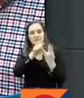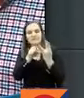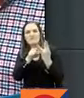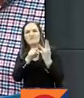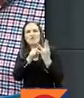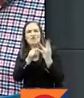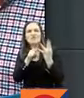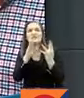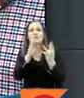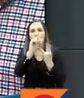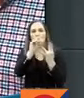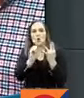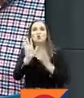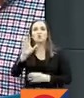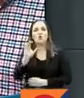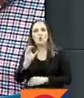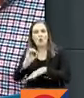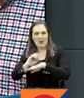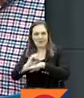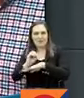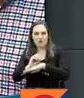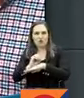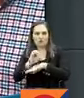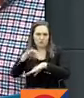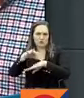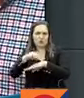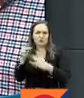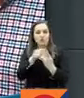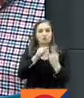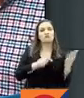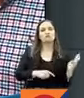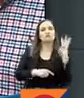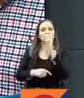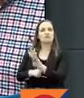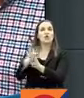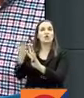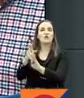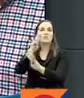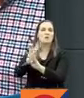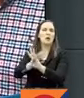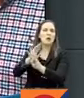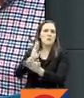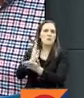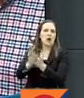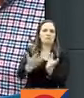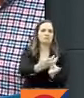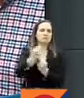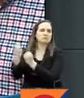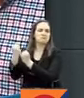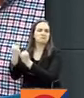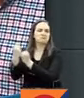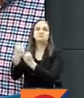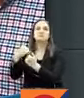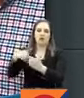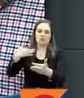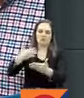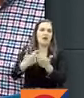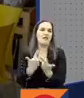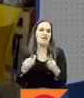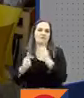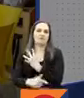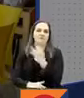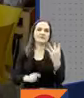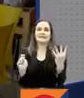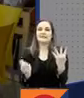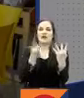los enfrentamientos entre la Guardia Bolivariana y las disidencias de las FARC. Las 4 personas se encuentran a salvo. Tras